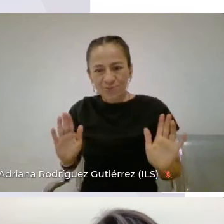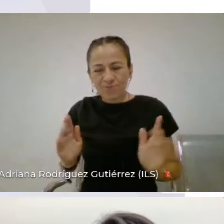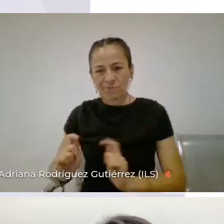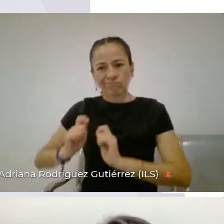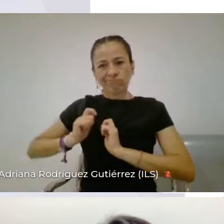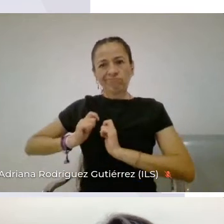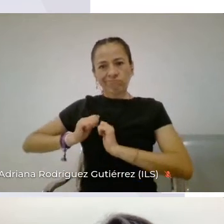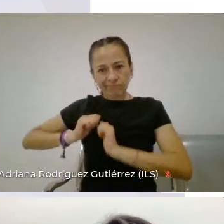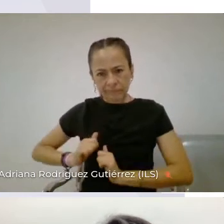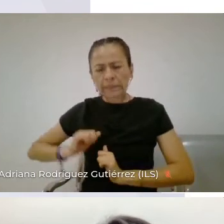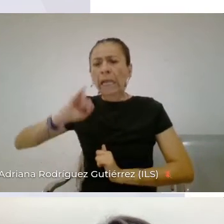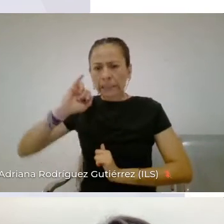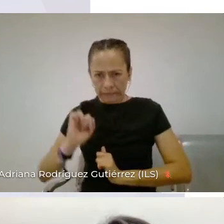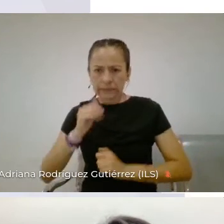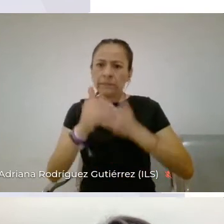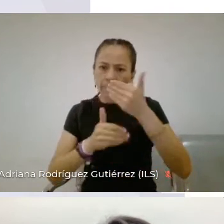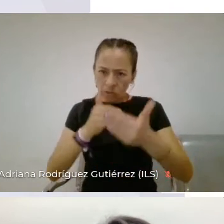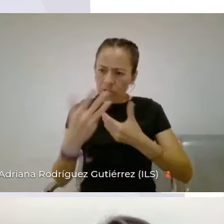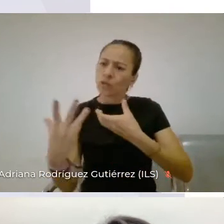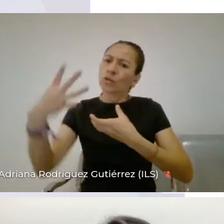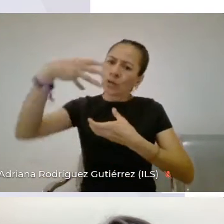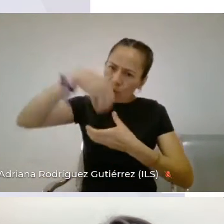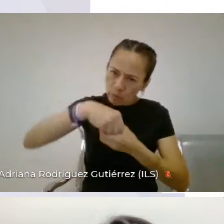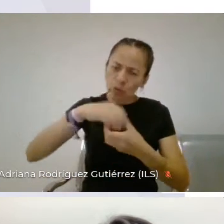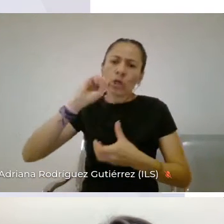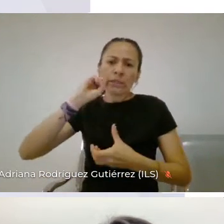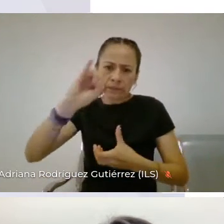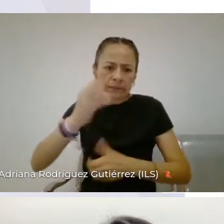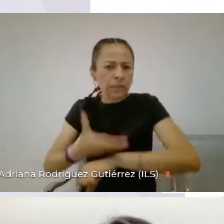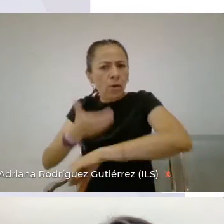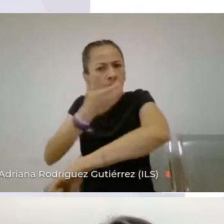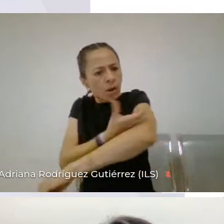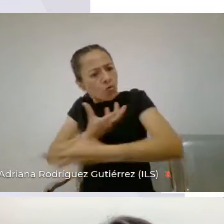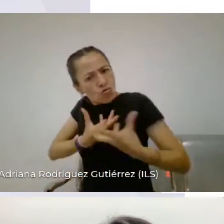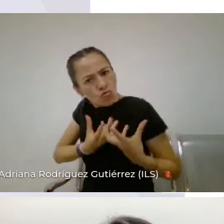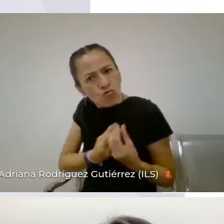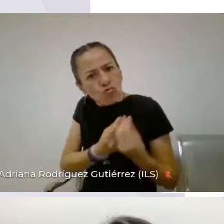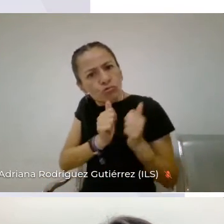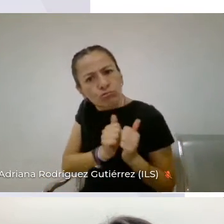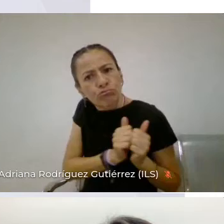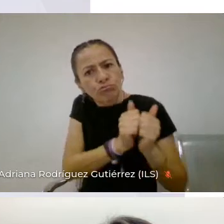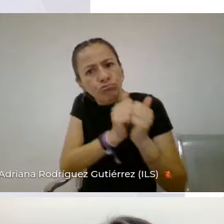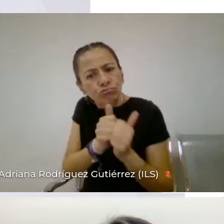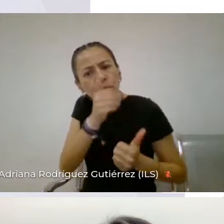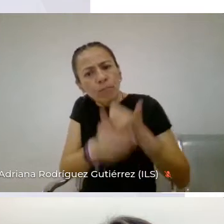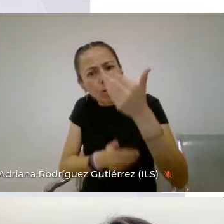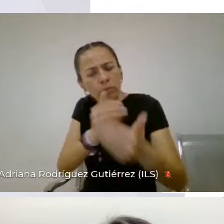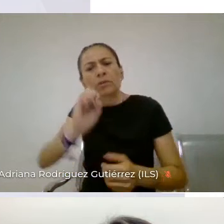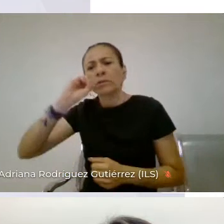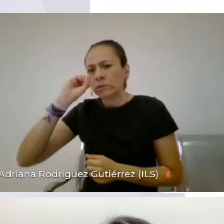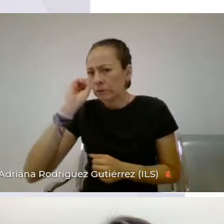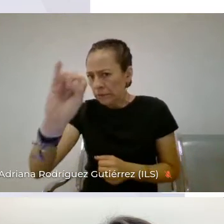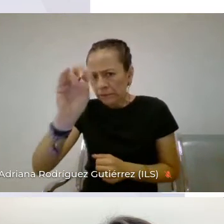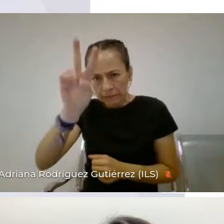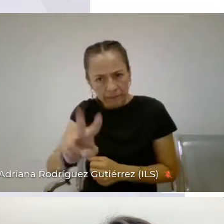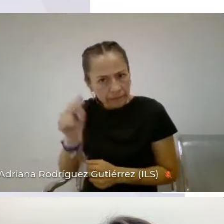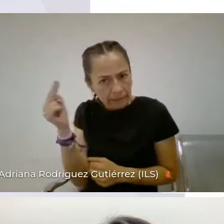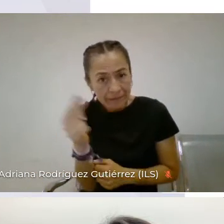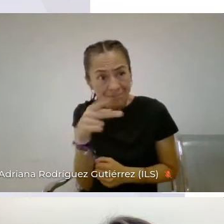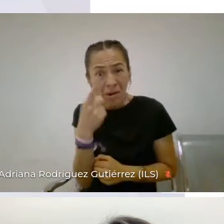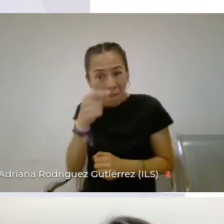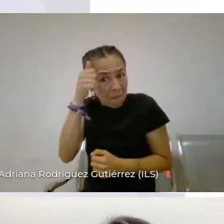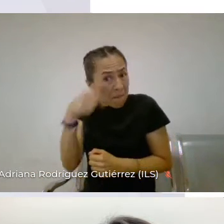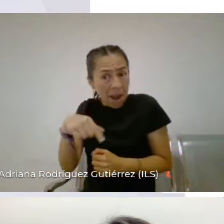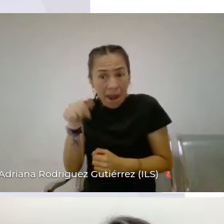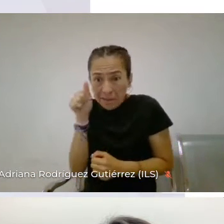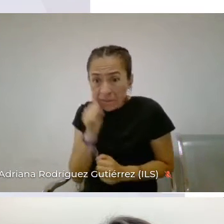de acompañamiento, pero que este proceso de inclusión y de acompañamiento no sea eterno, que este proceso permita dotarlos de habilidades y de